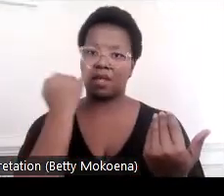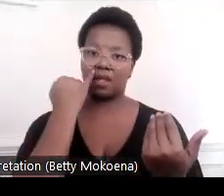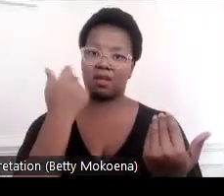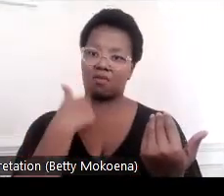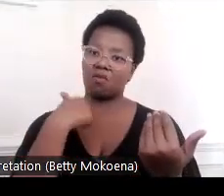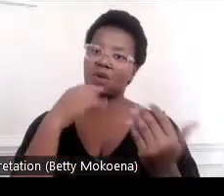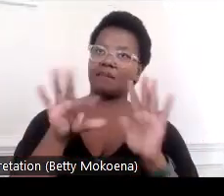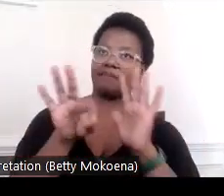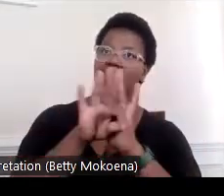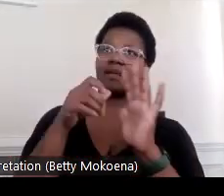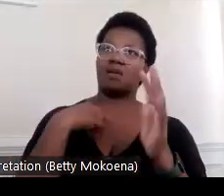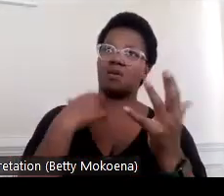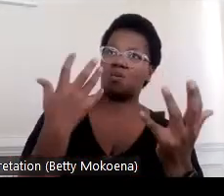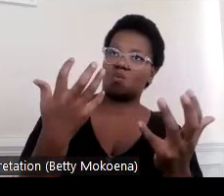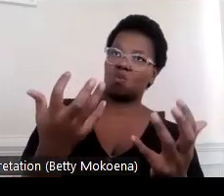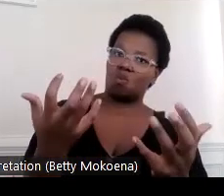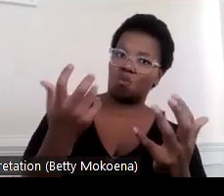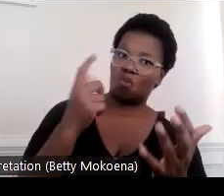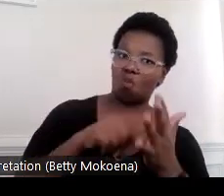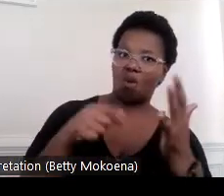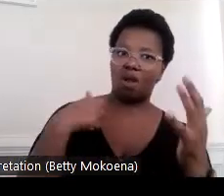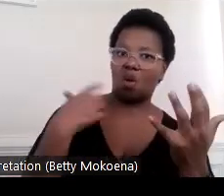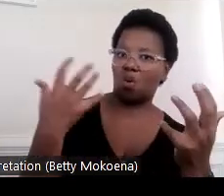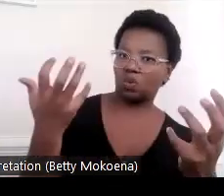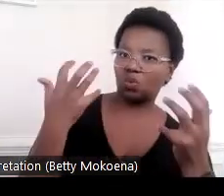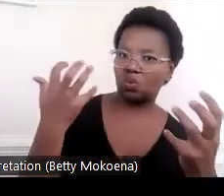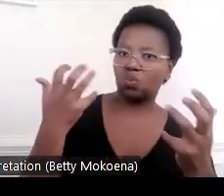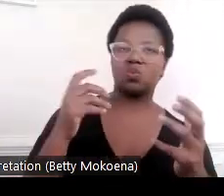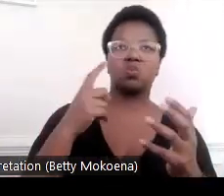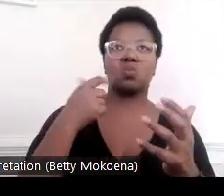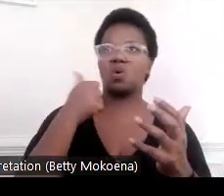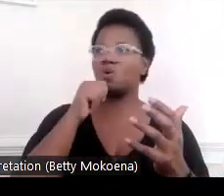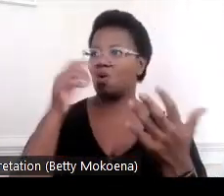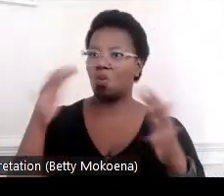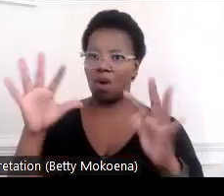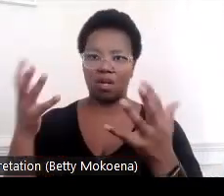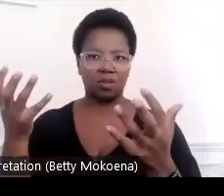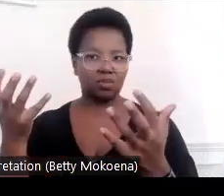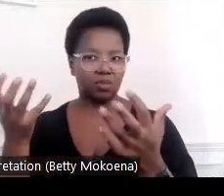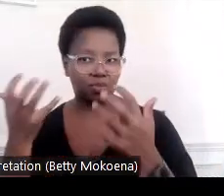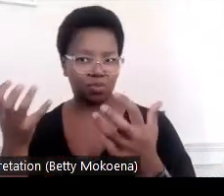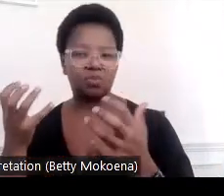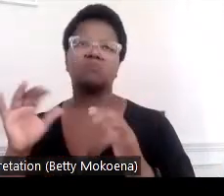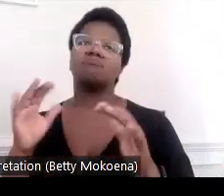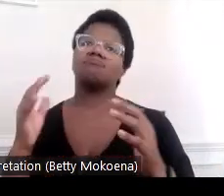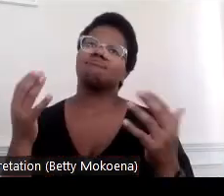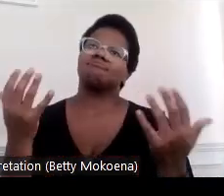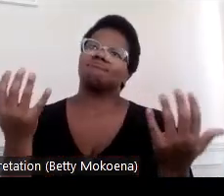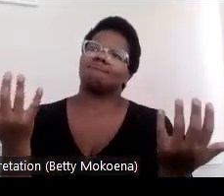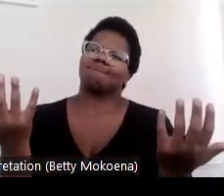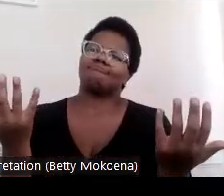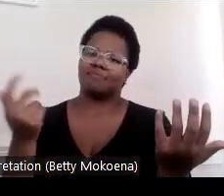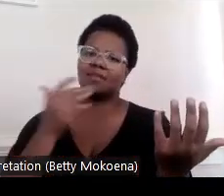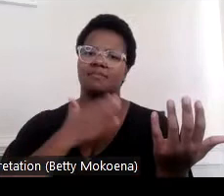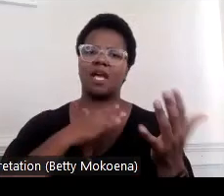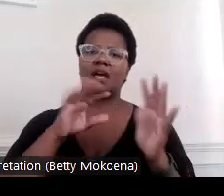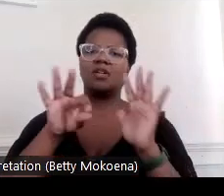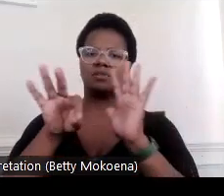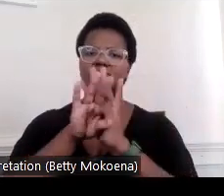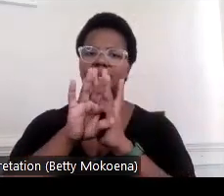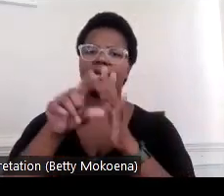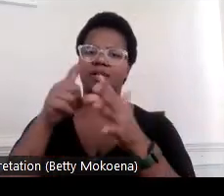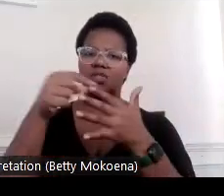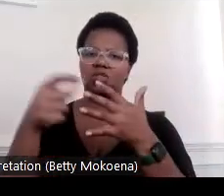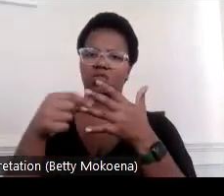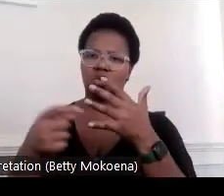así el poder elegir Cuando hacemos lo que hacemos o cuando no queremos hacer las cosas Debería ser la lección de